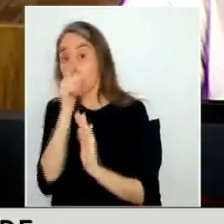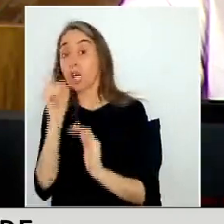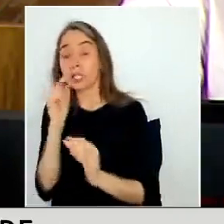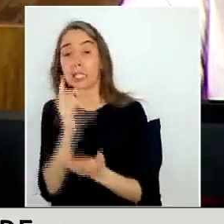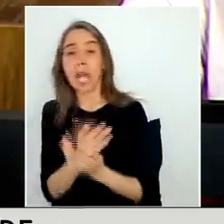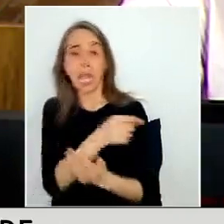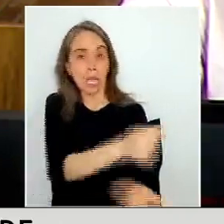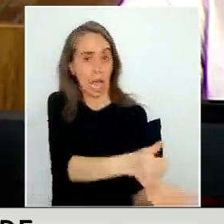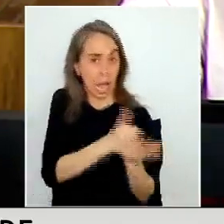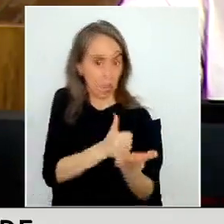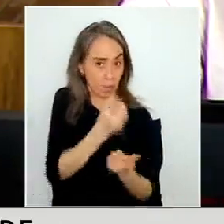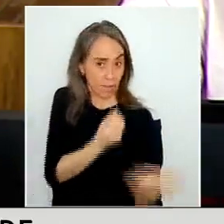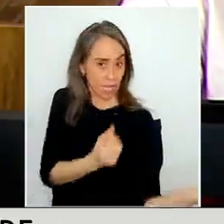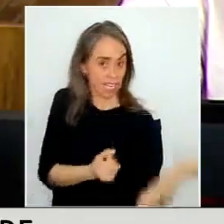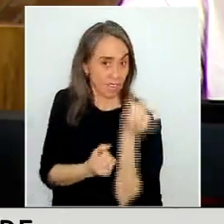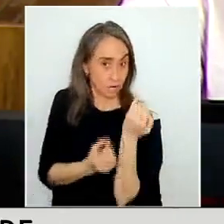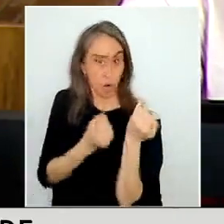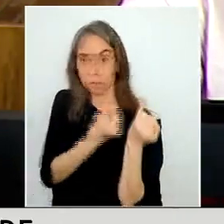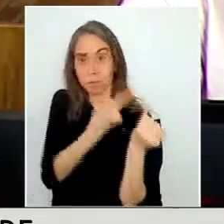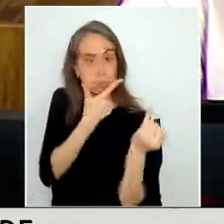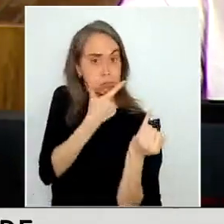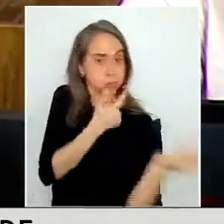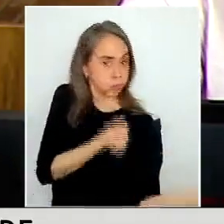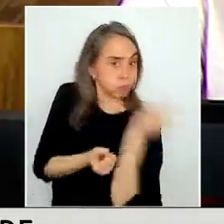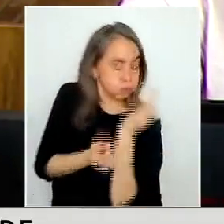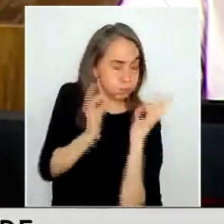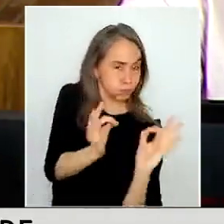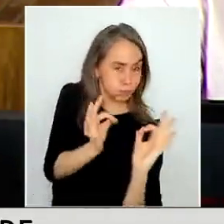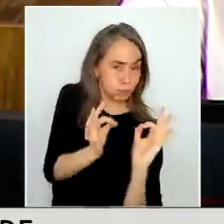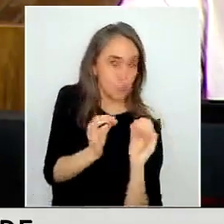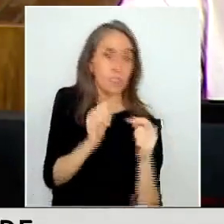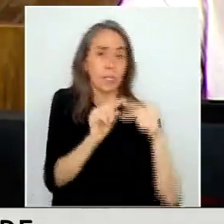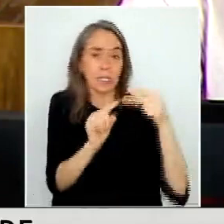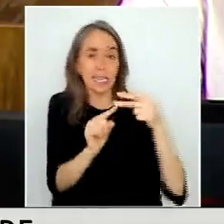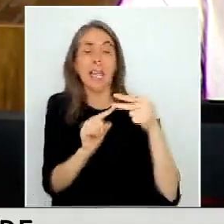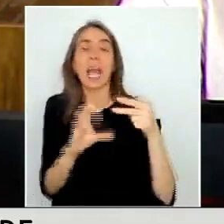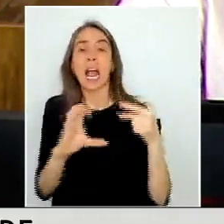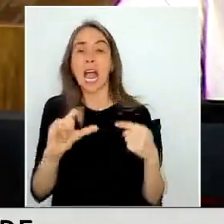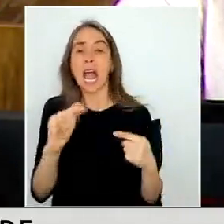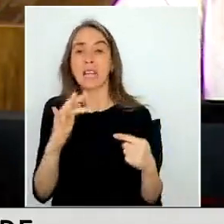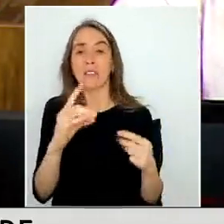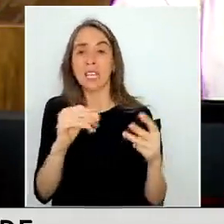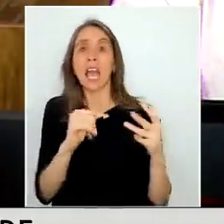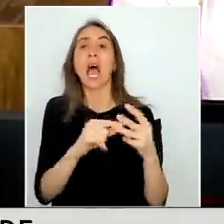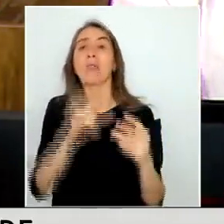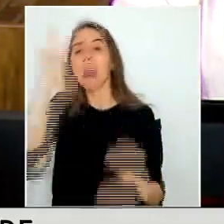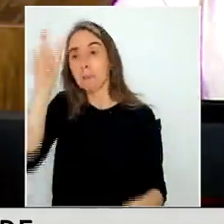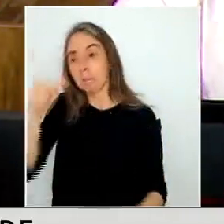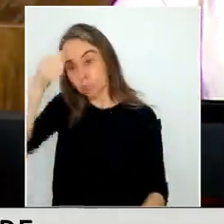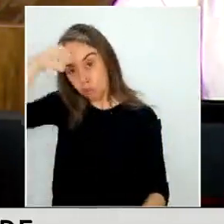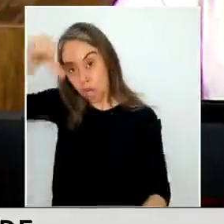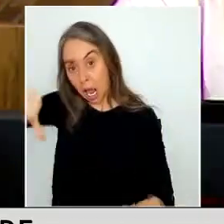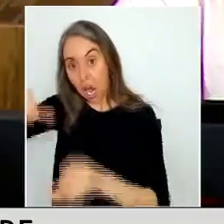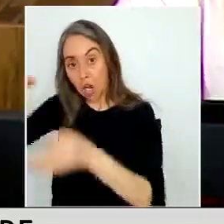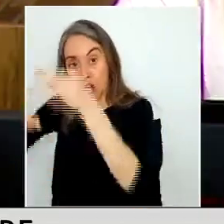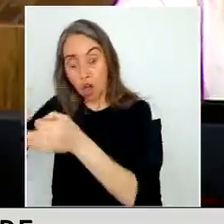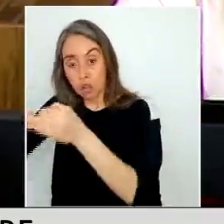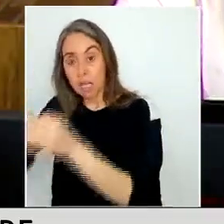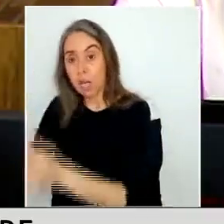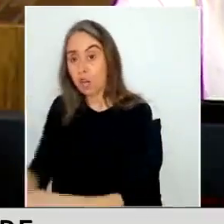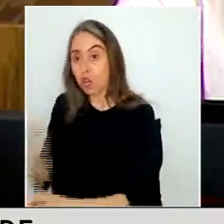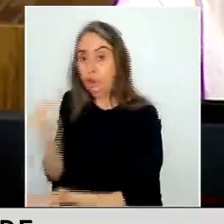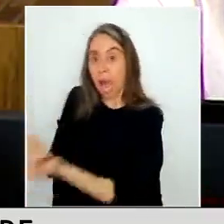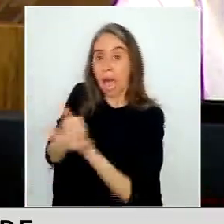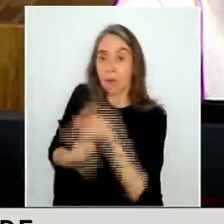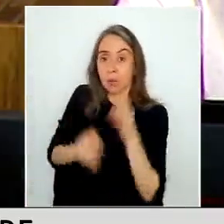cooperación eficaz calificada y también una cooperación eficaz de condenados poder eh descompartimentado